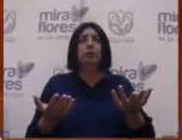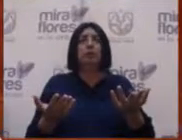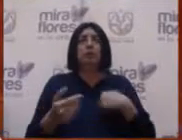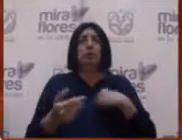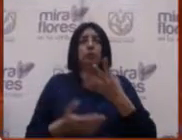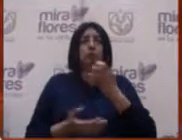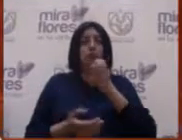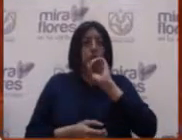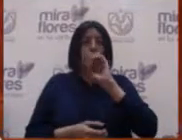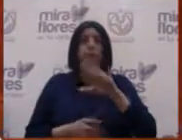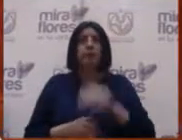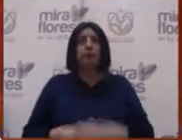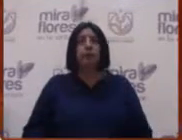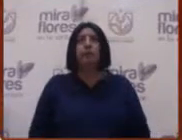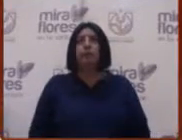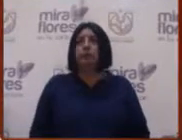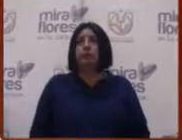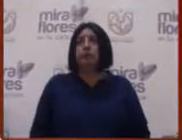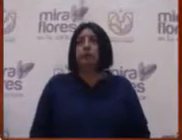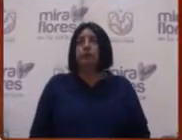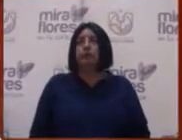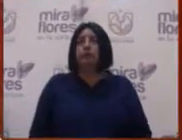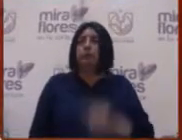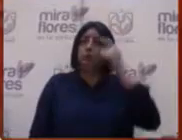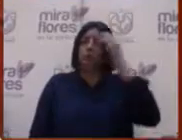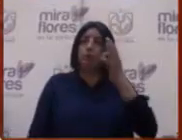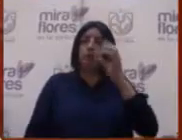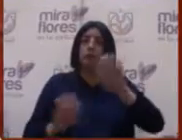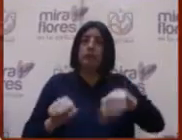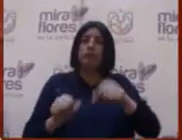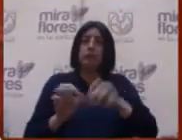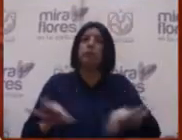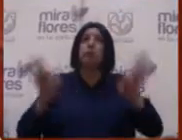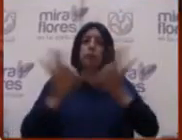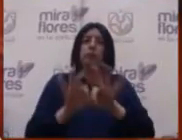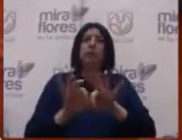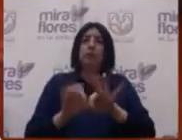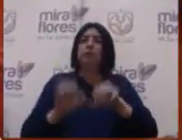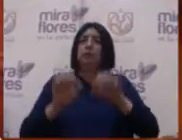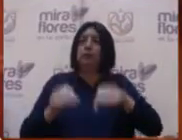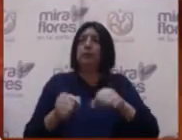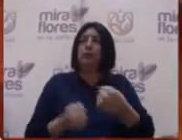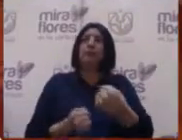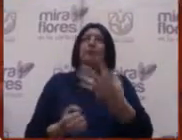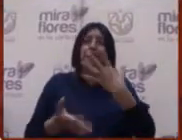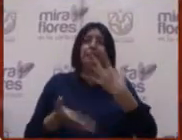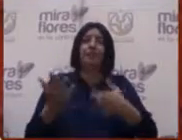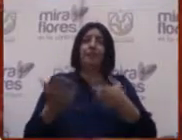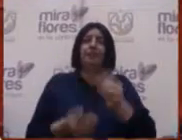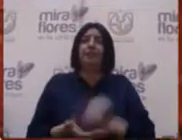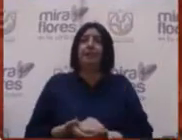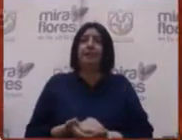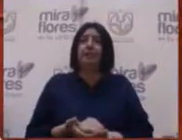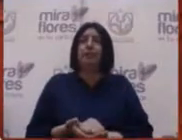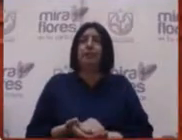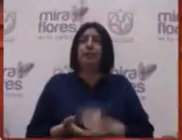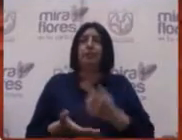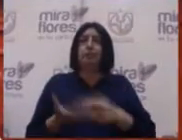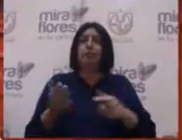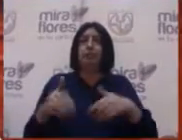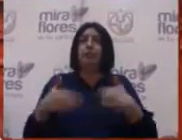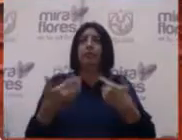mencionar algo que sí creo que es importante, porque se han dicho cosas que pueden ser tomadas